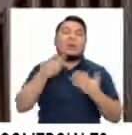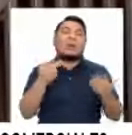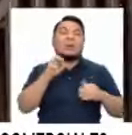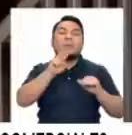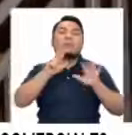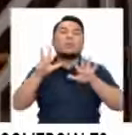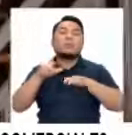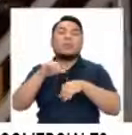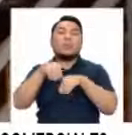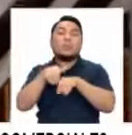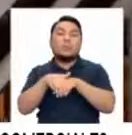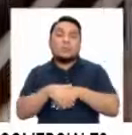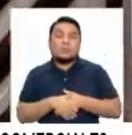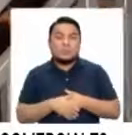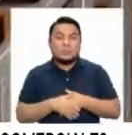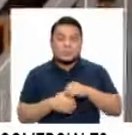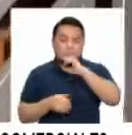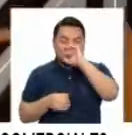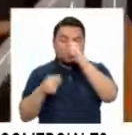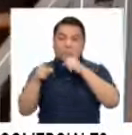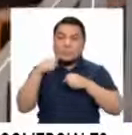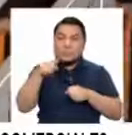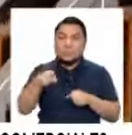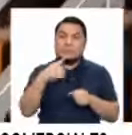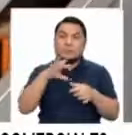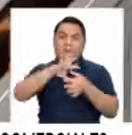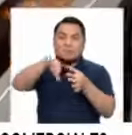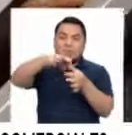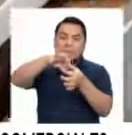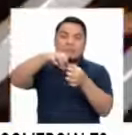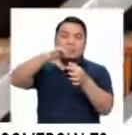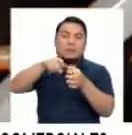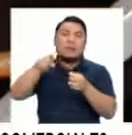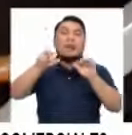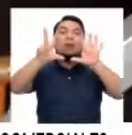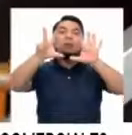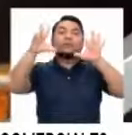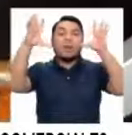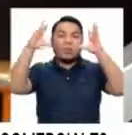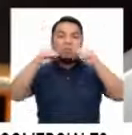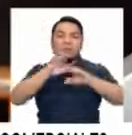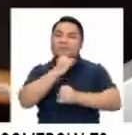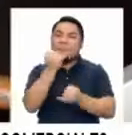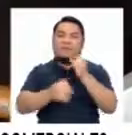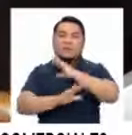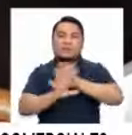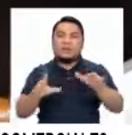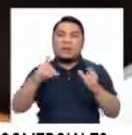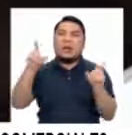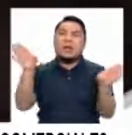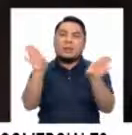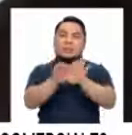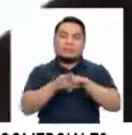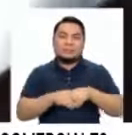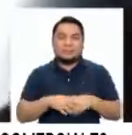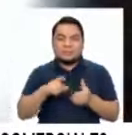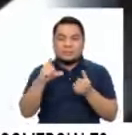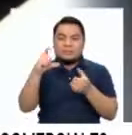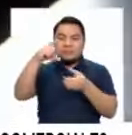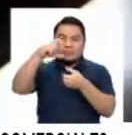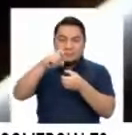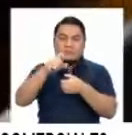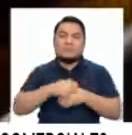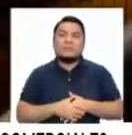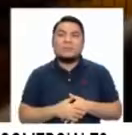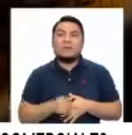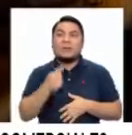Baso. Han puesto ya la cadena ahí para... A las 8 de la noche se cerró justamente estas puertas. Y vemos ahí las cabinas, si la podemos